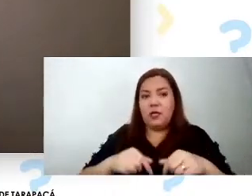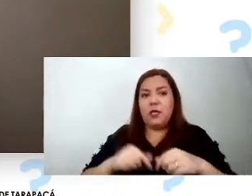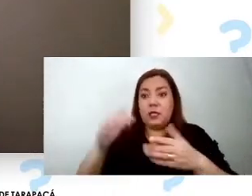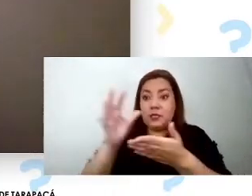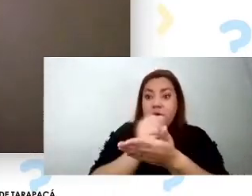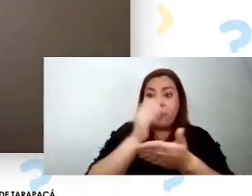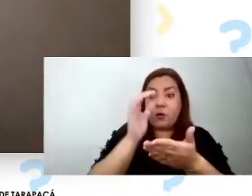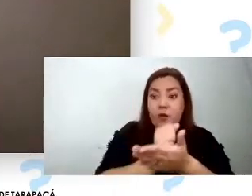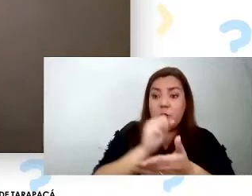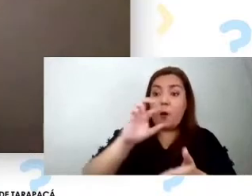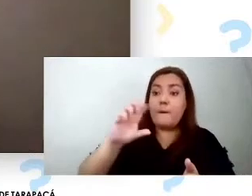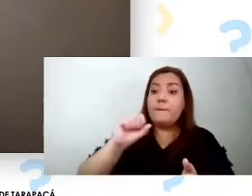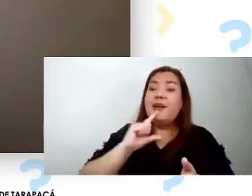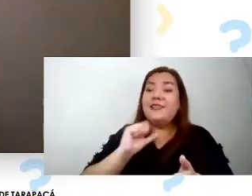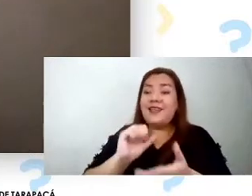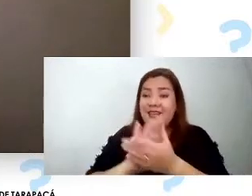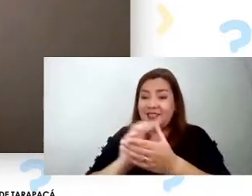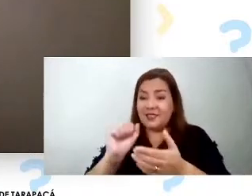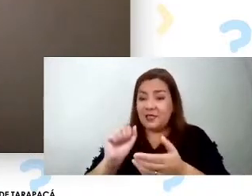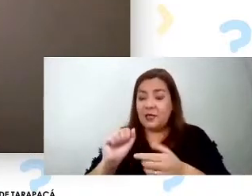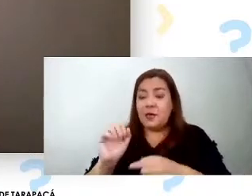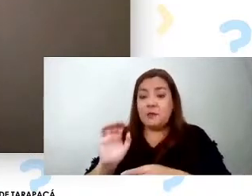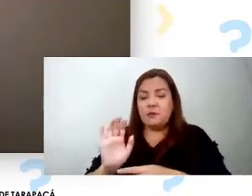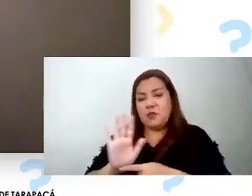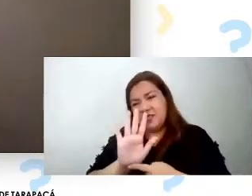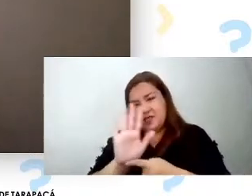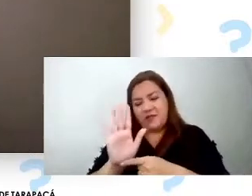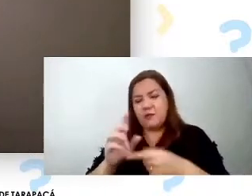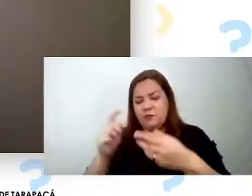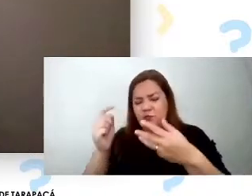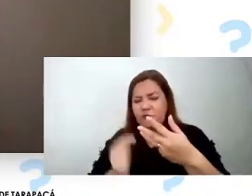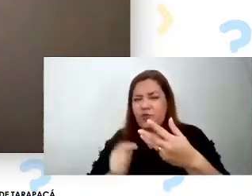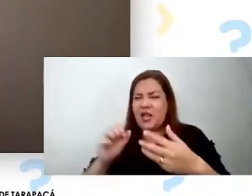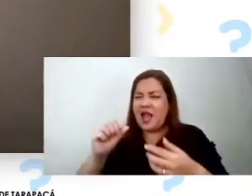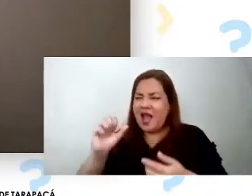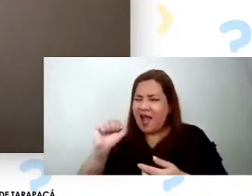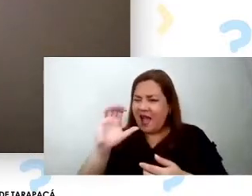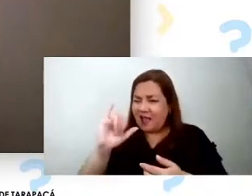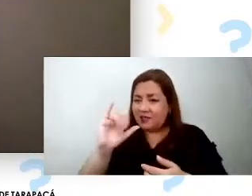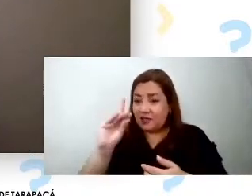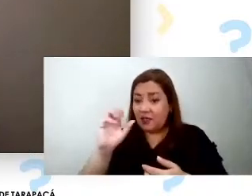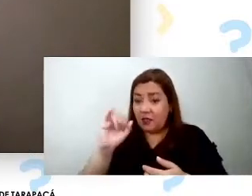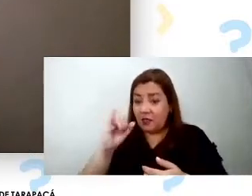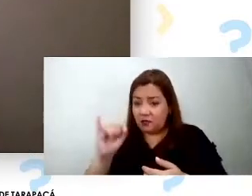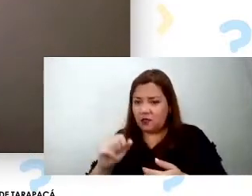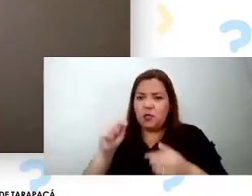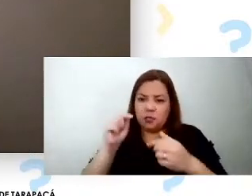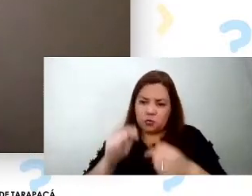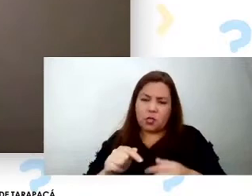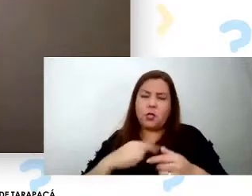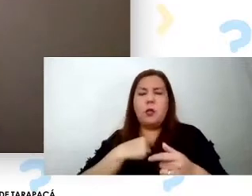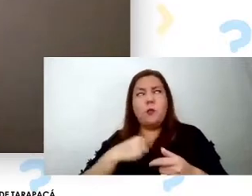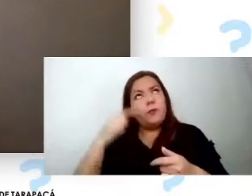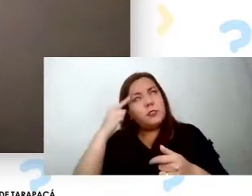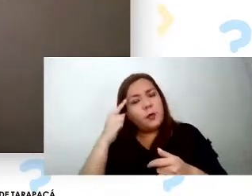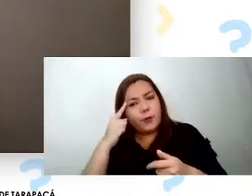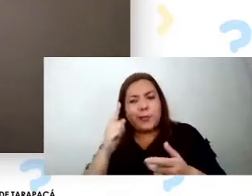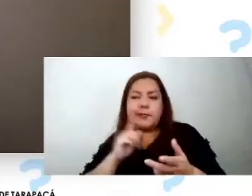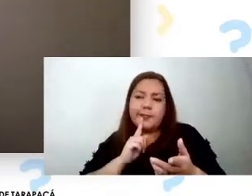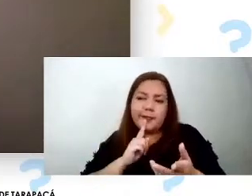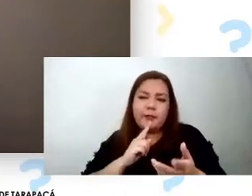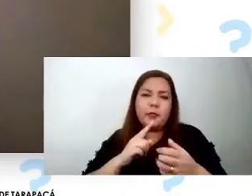Patache presentaba condiciones de acidez. Bueno, eso quisimos corroborar, pensábamos que tenía que ver una